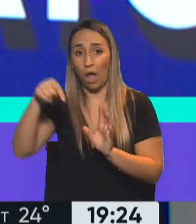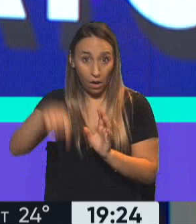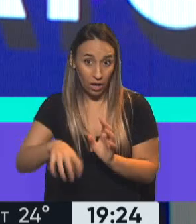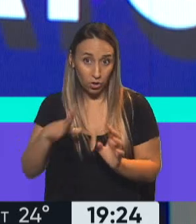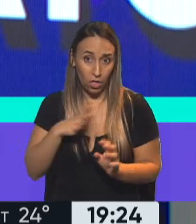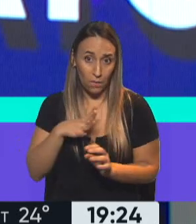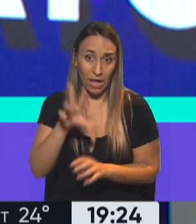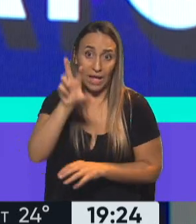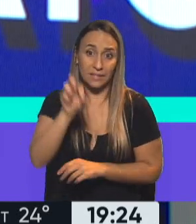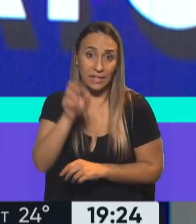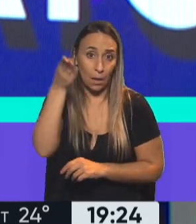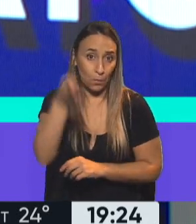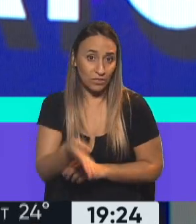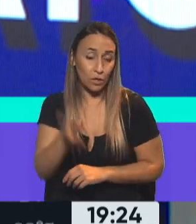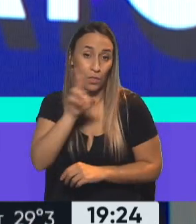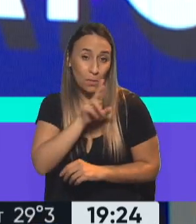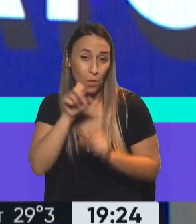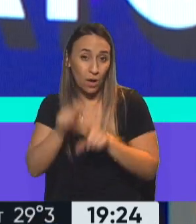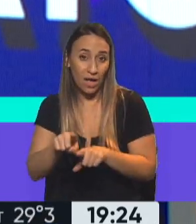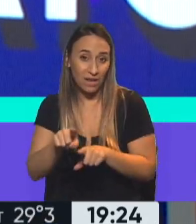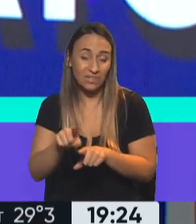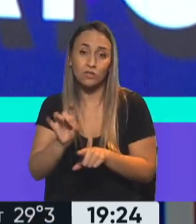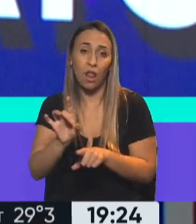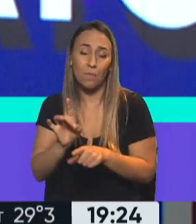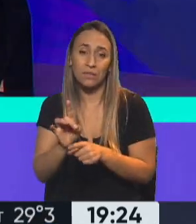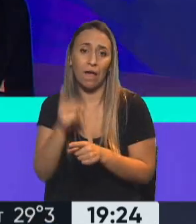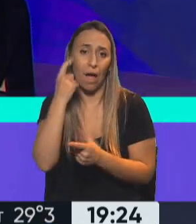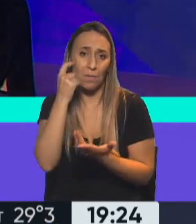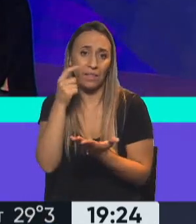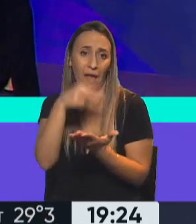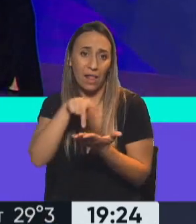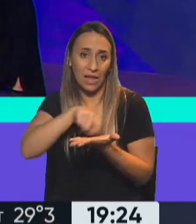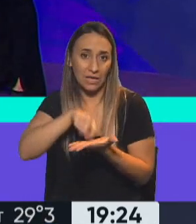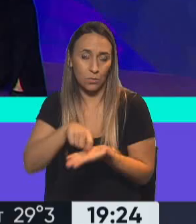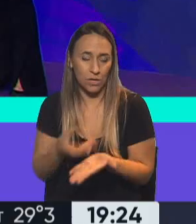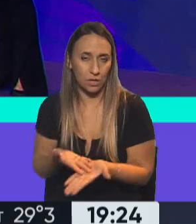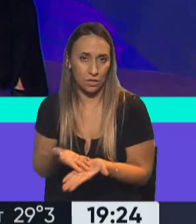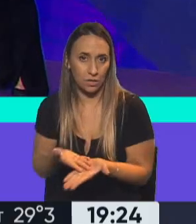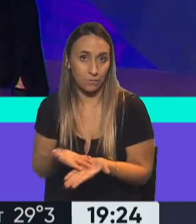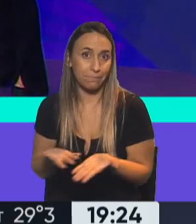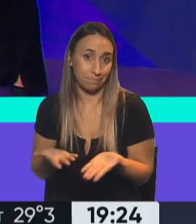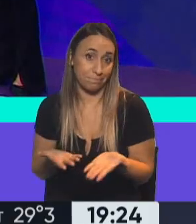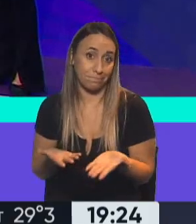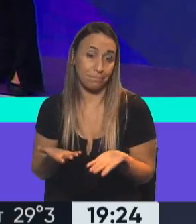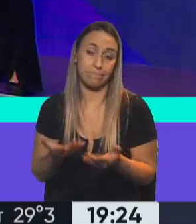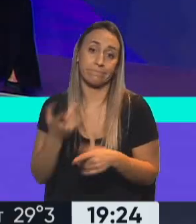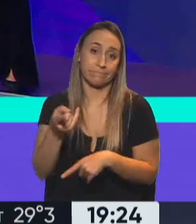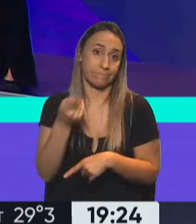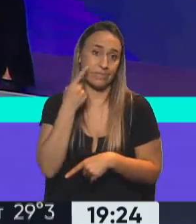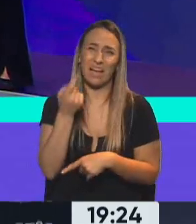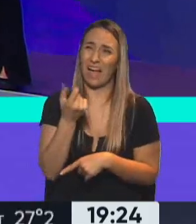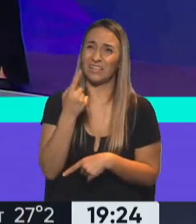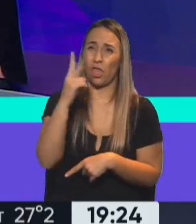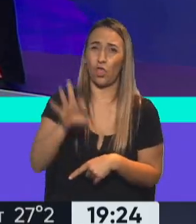30% solo de las mujeres afganas alfabetizadas. Entre otras cuestiones, bueno, analizar después de una invasión de casi